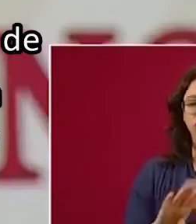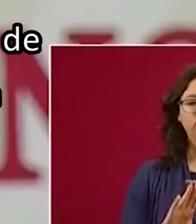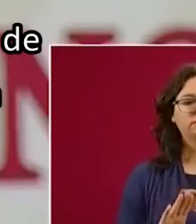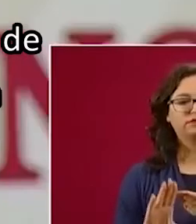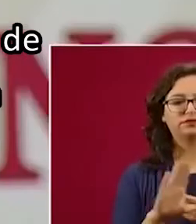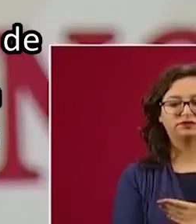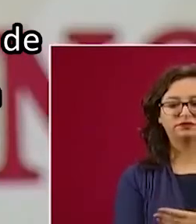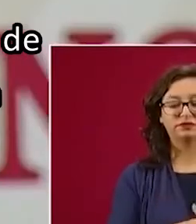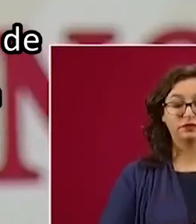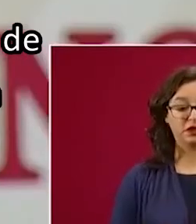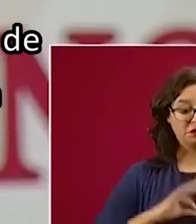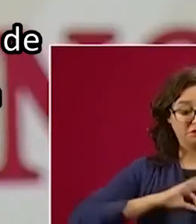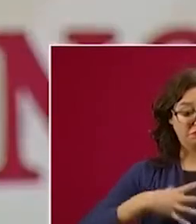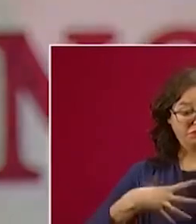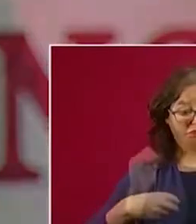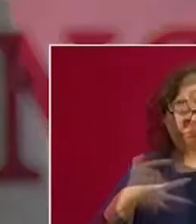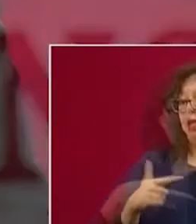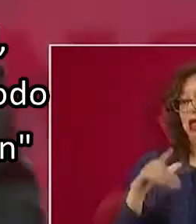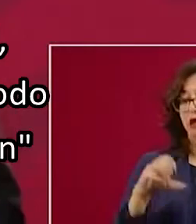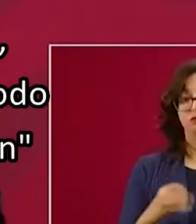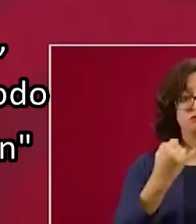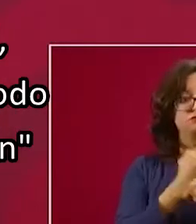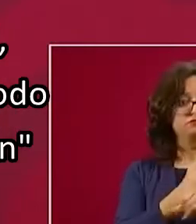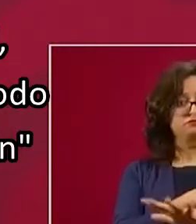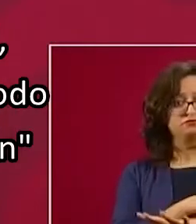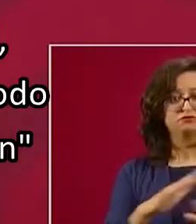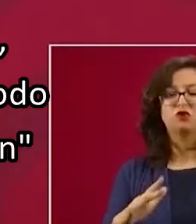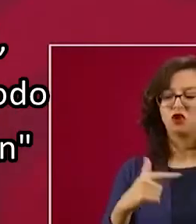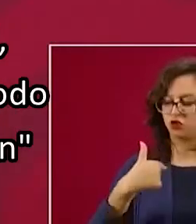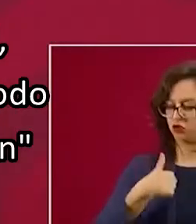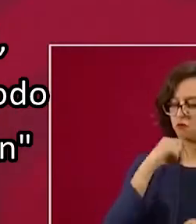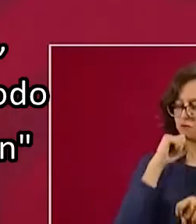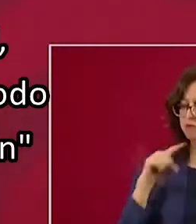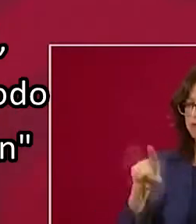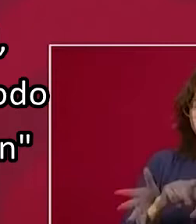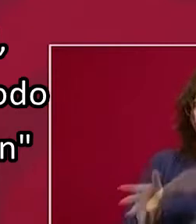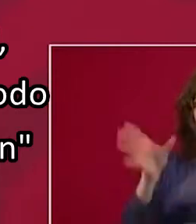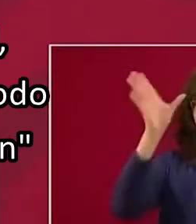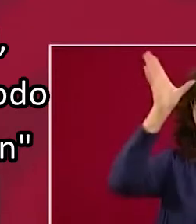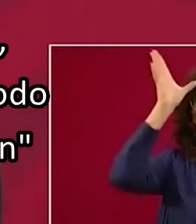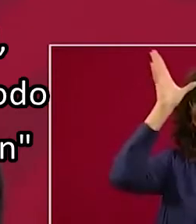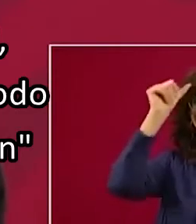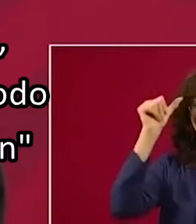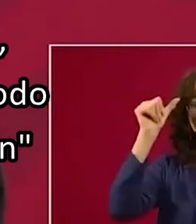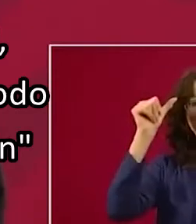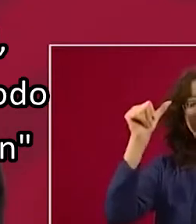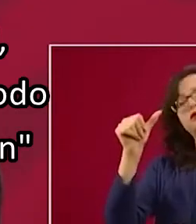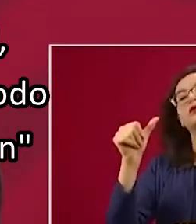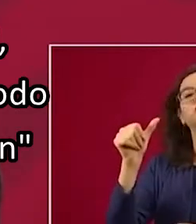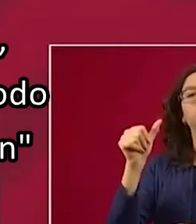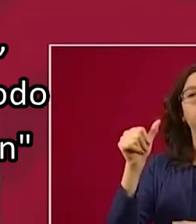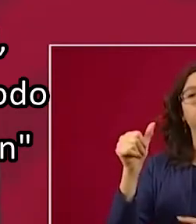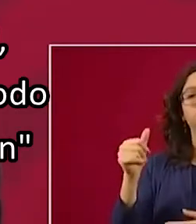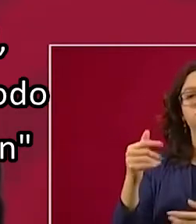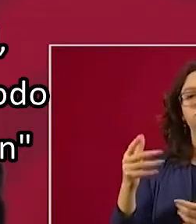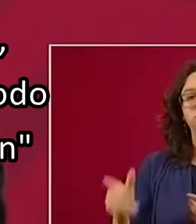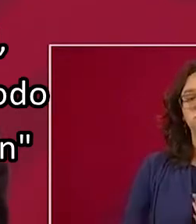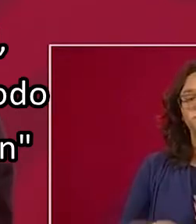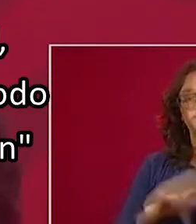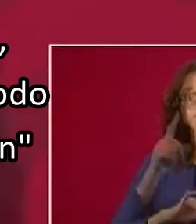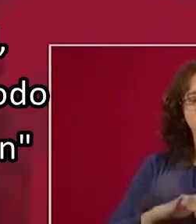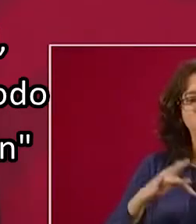secretario de Relaciones Exteriores, Marcelo Ebrard, dijo que dicho proyecto se encuentra en su fase 3, por lo que se prevé que en noviembre se tengan